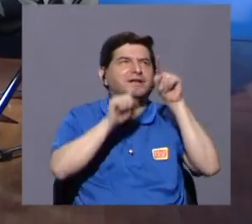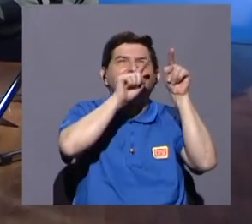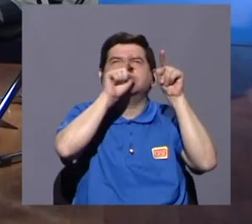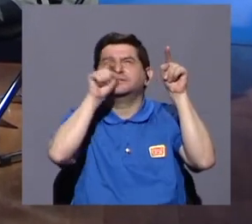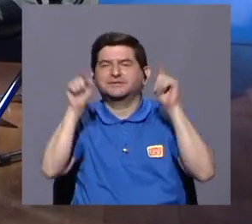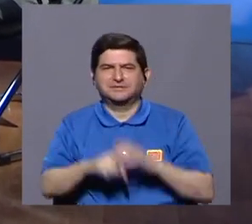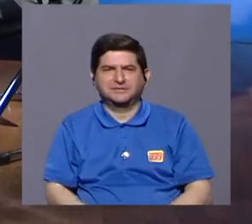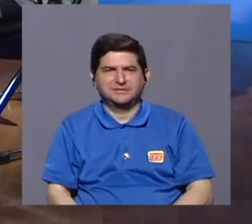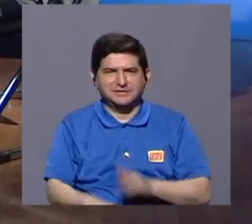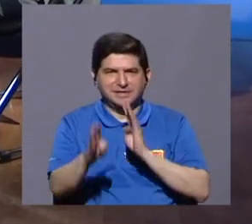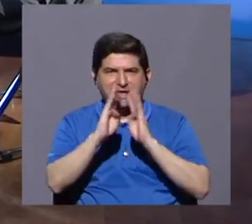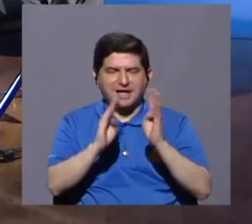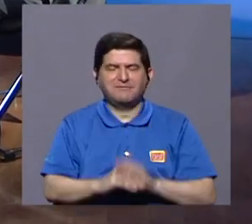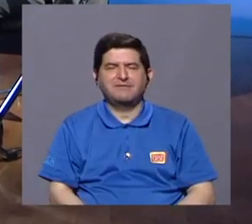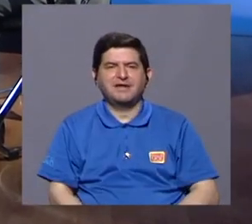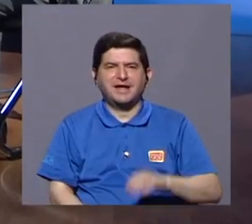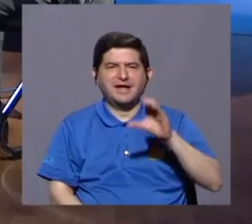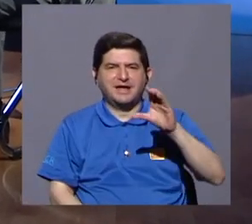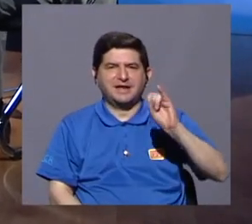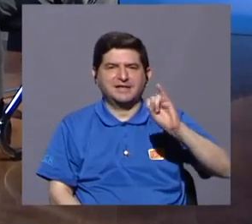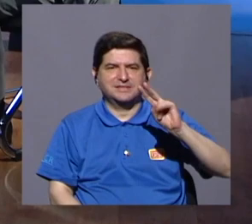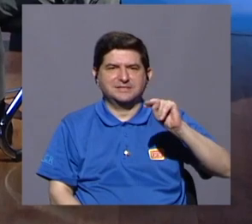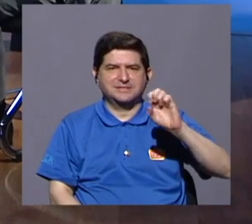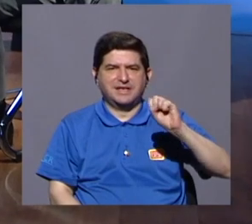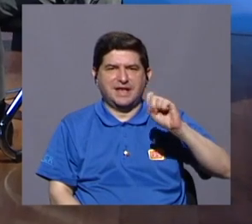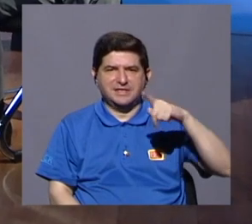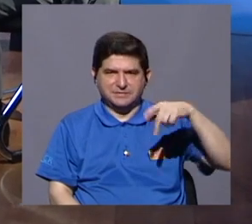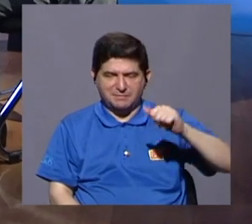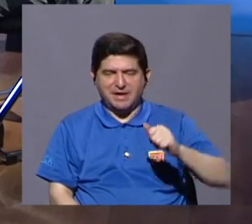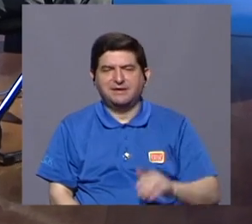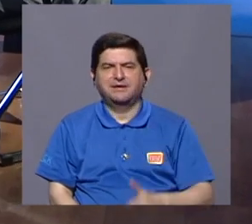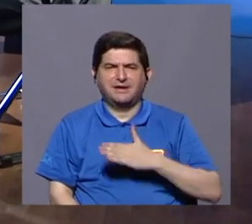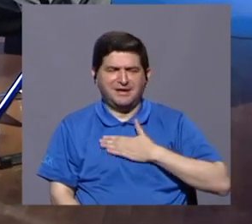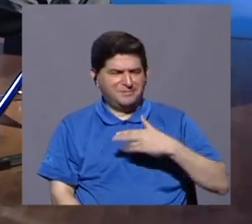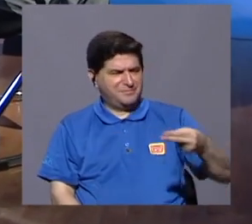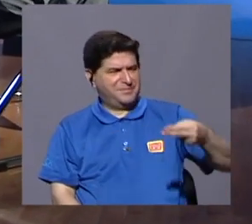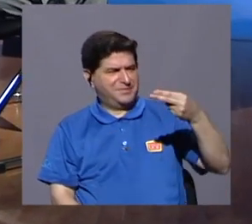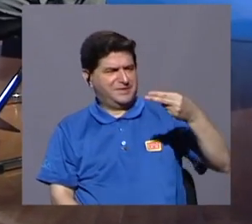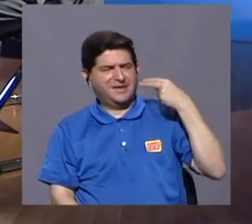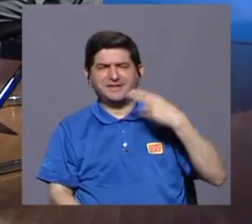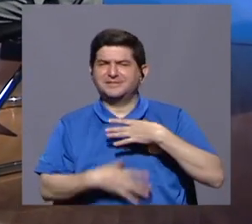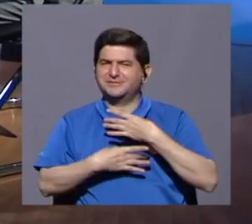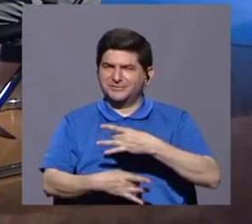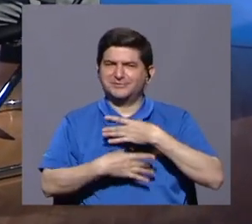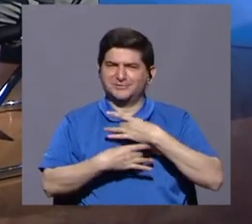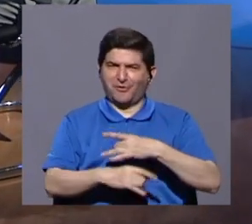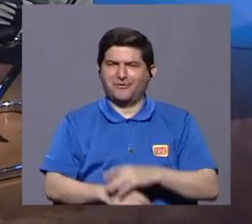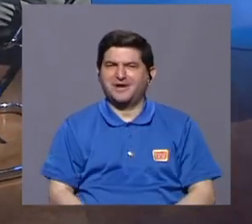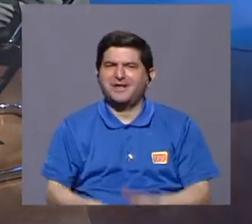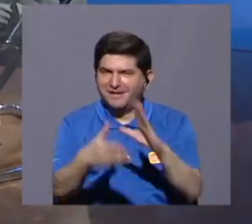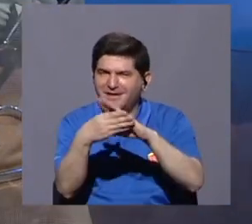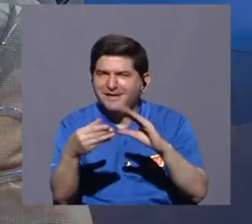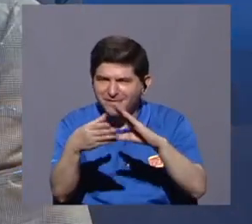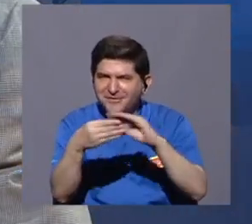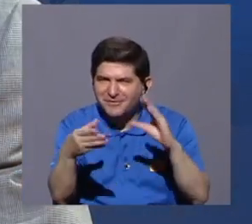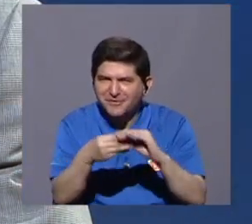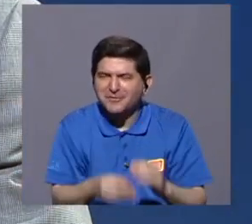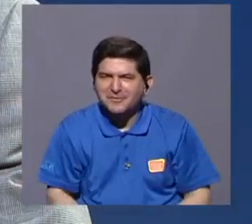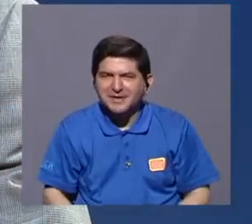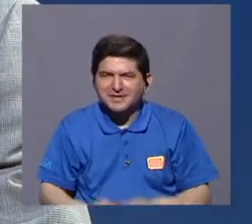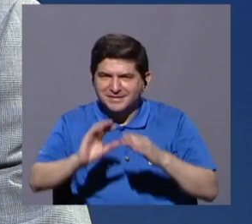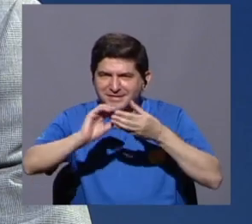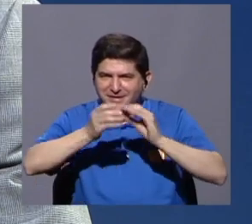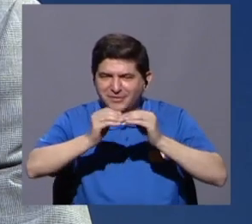idea quien cuando surge a mí ese tipo de historia me fascina carolina como algunos badges en uso